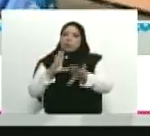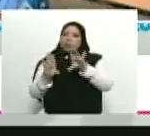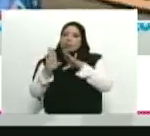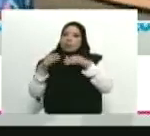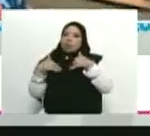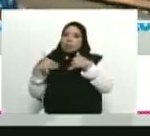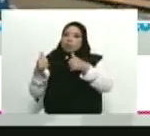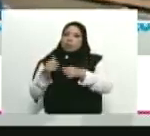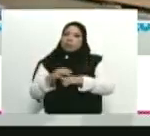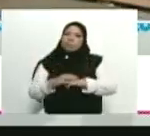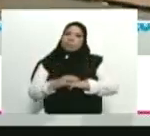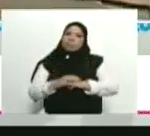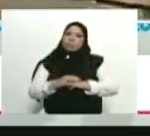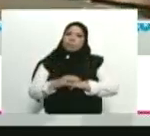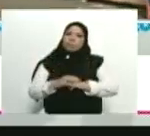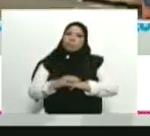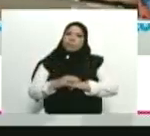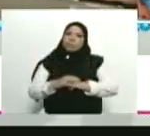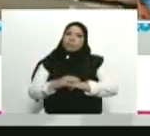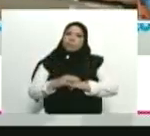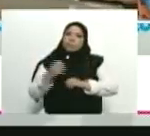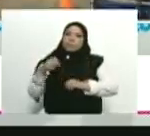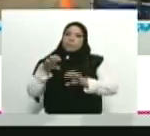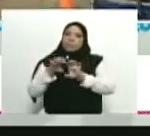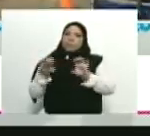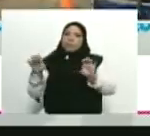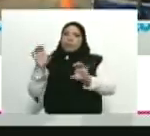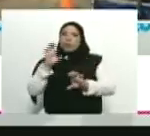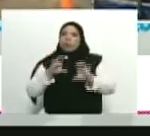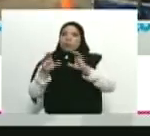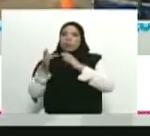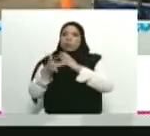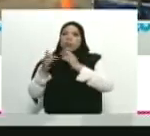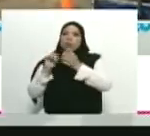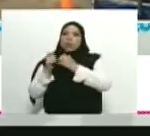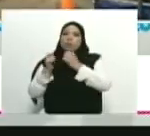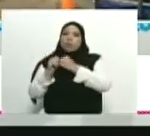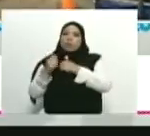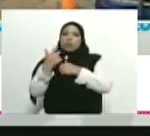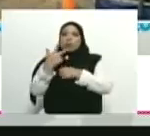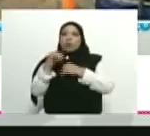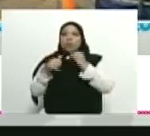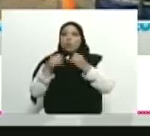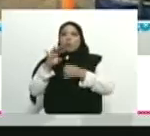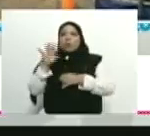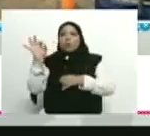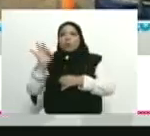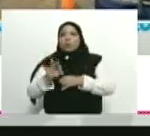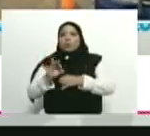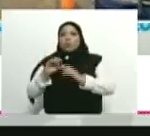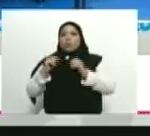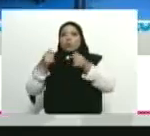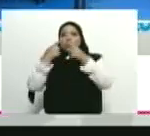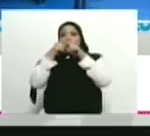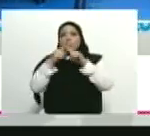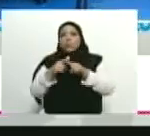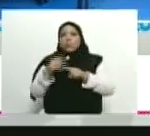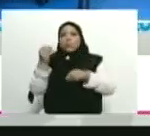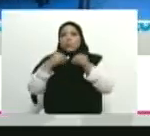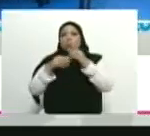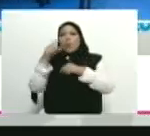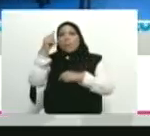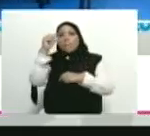salud. Luego tenemos, bueno, en educación, ciencias y deportes el 3,4%, ahí sí empiezan unos números un poquito más